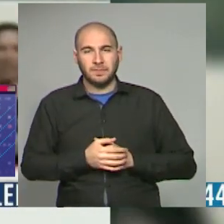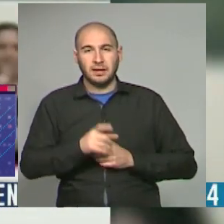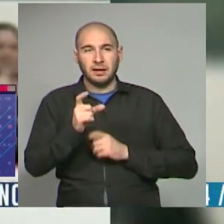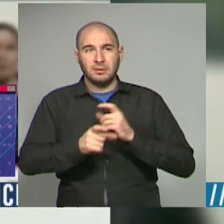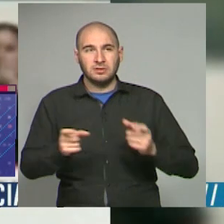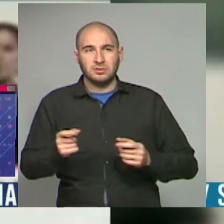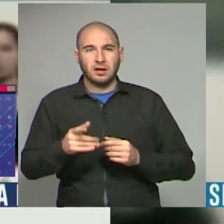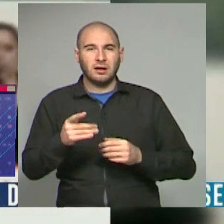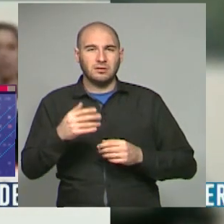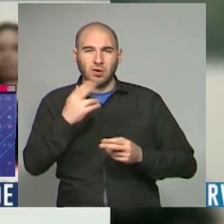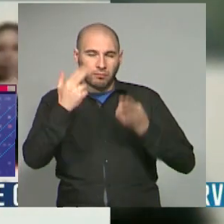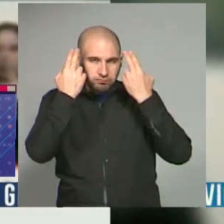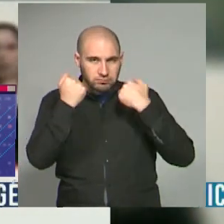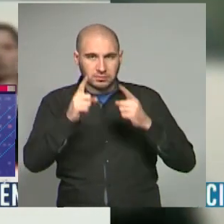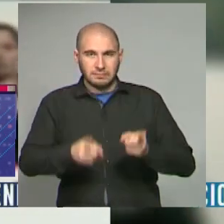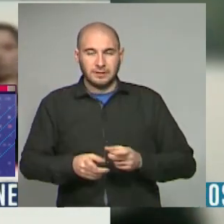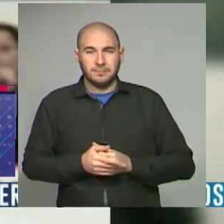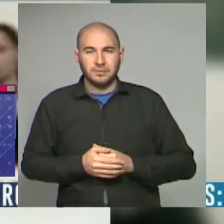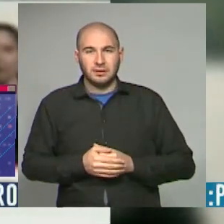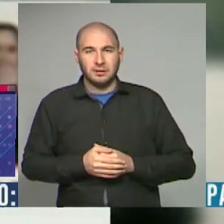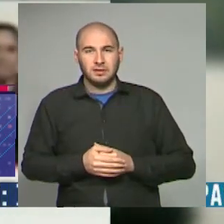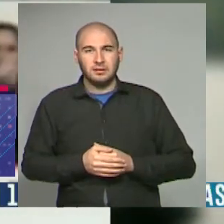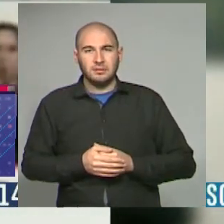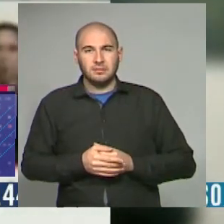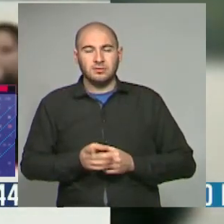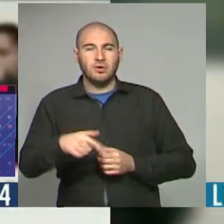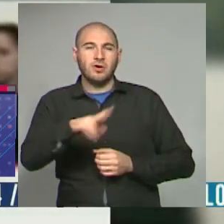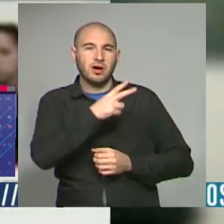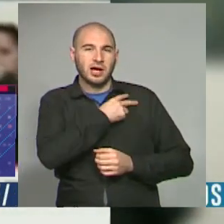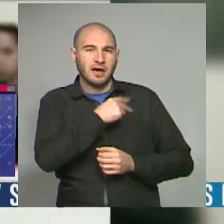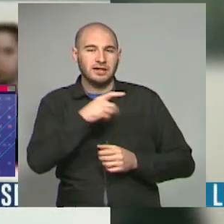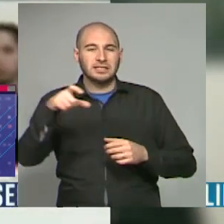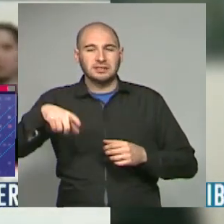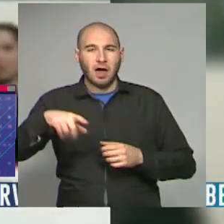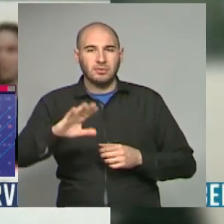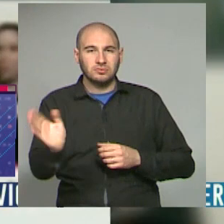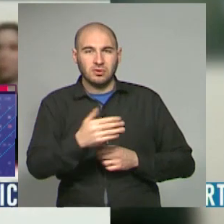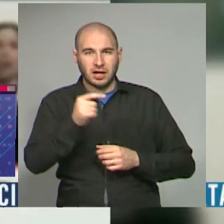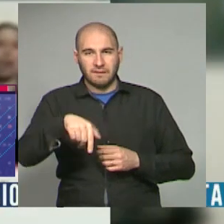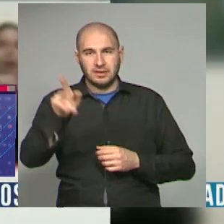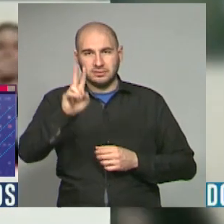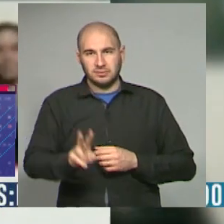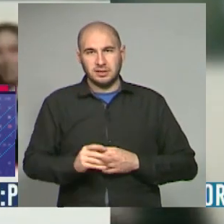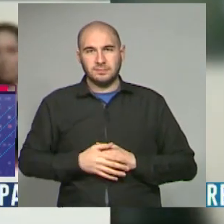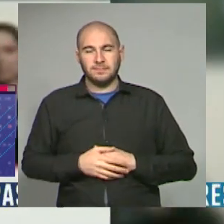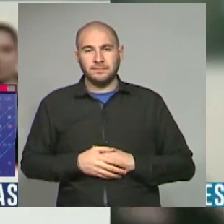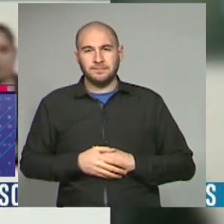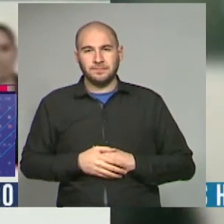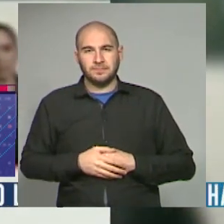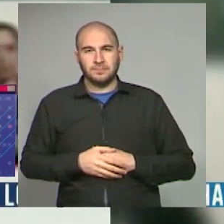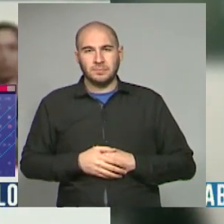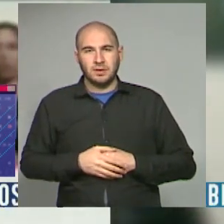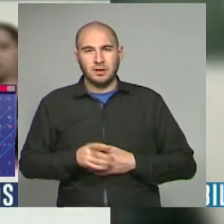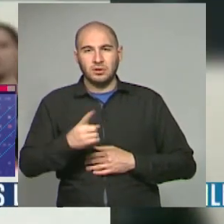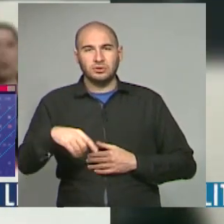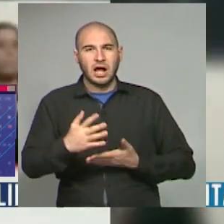sus lacayos, pues los amos y sus esclavos acá en Venezuela. No vamos